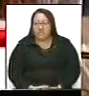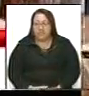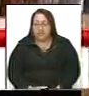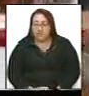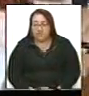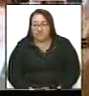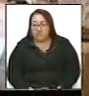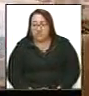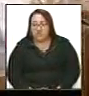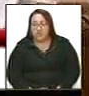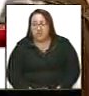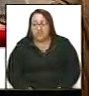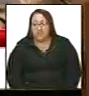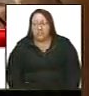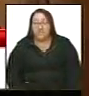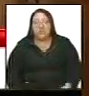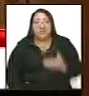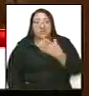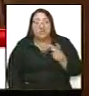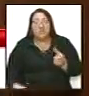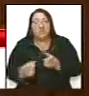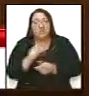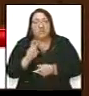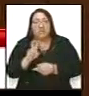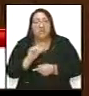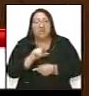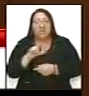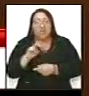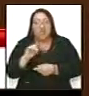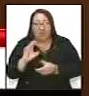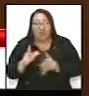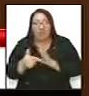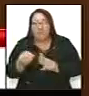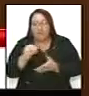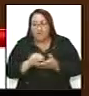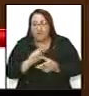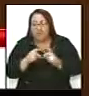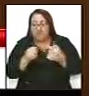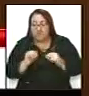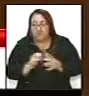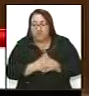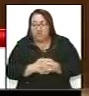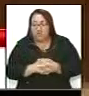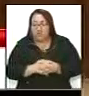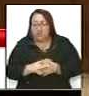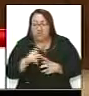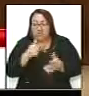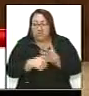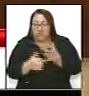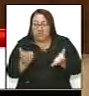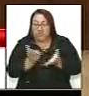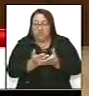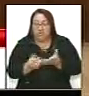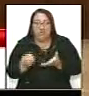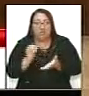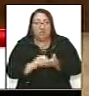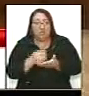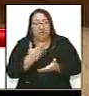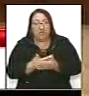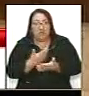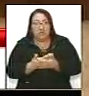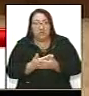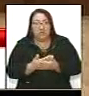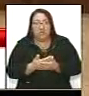la participación del congresista Armando Villanueva y consideraremos su pedido. Si tiene la información de algún documento que sustente